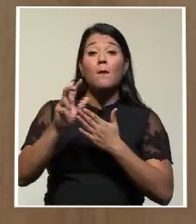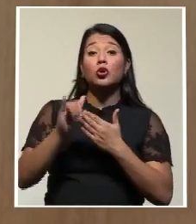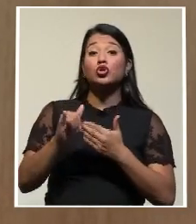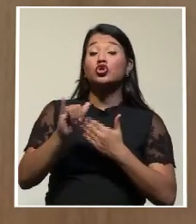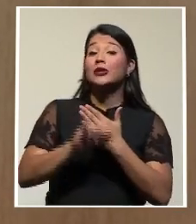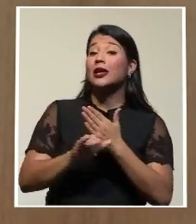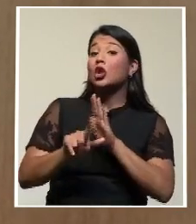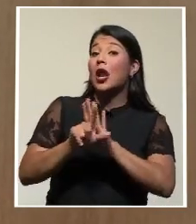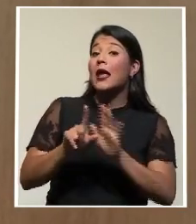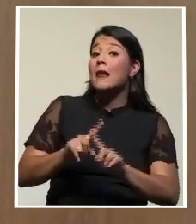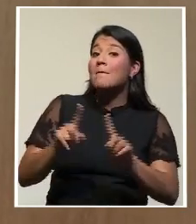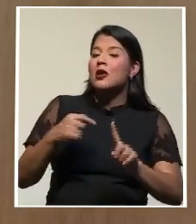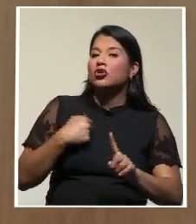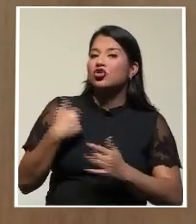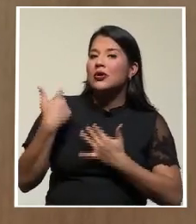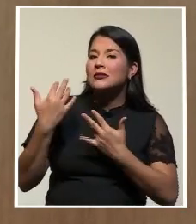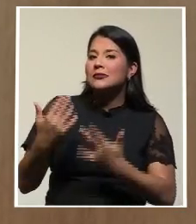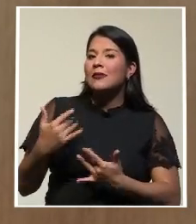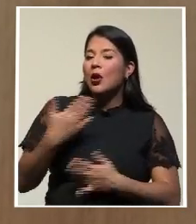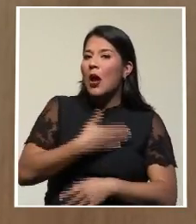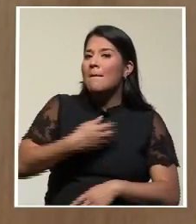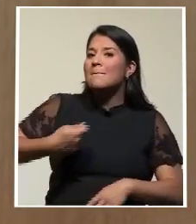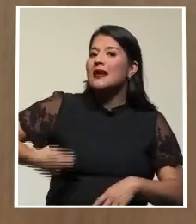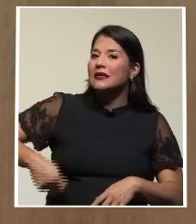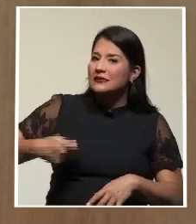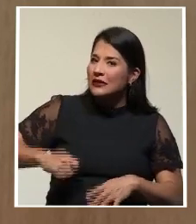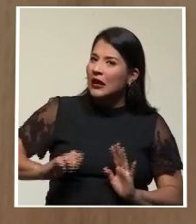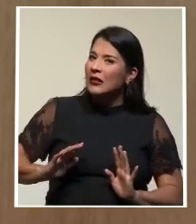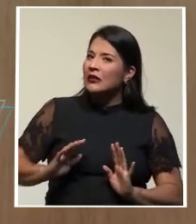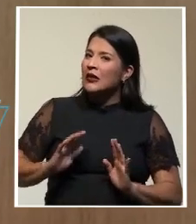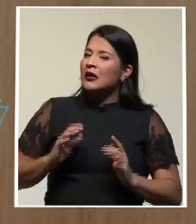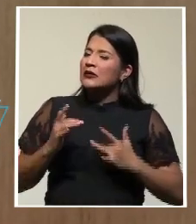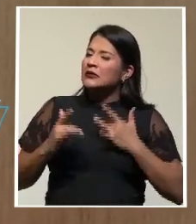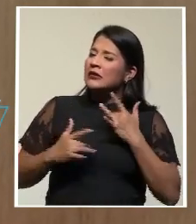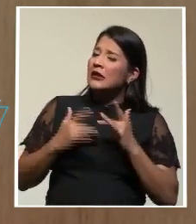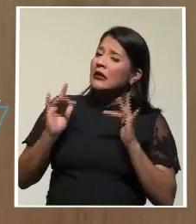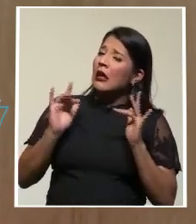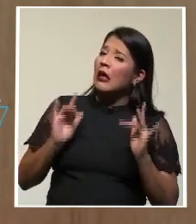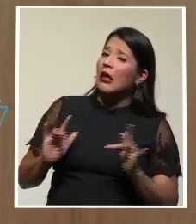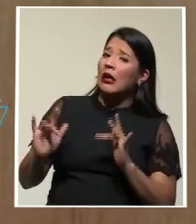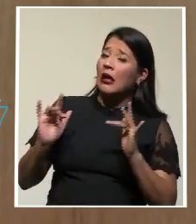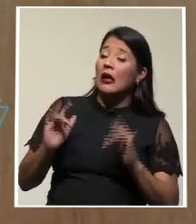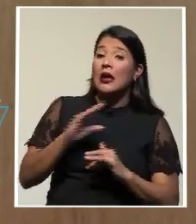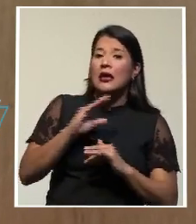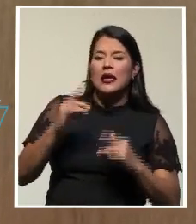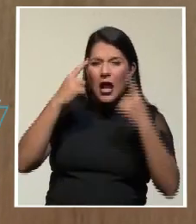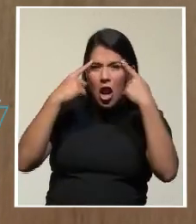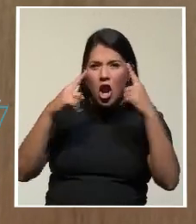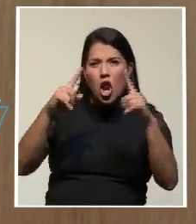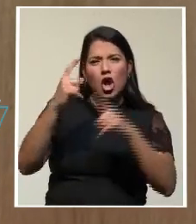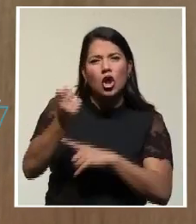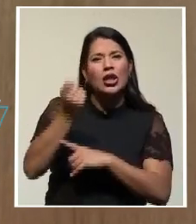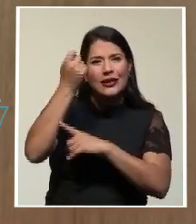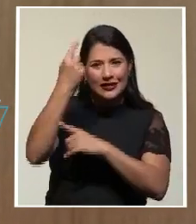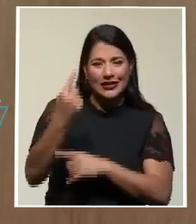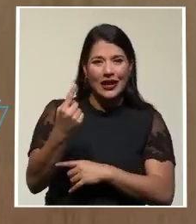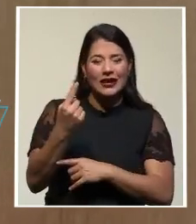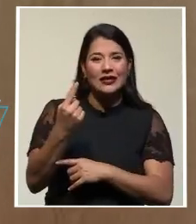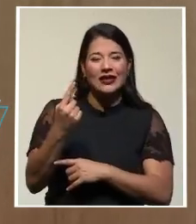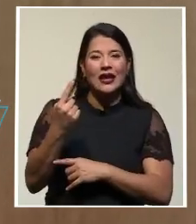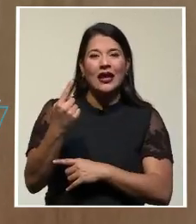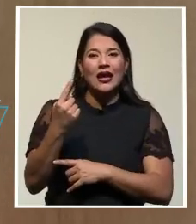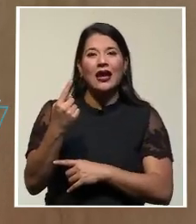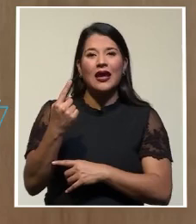espero que el presidente se apiade en su corazón y logre entender, aunque sea faltando 7 meses de este